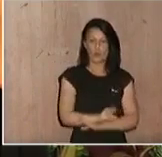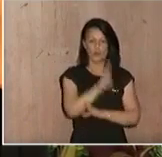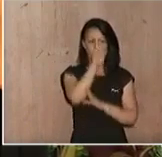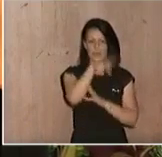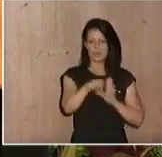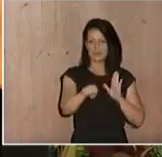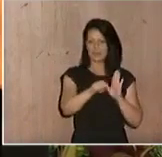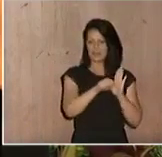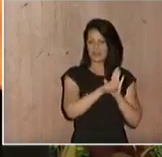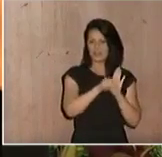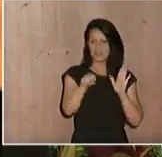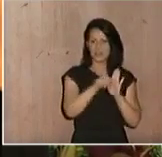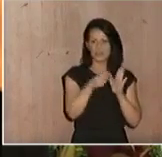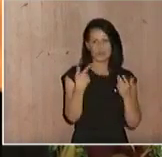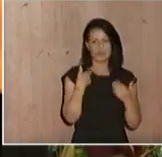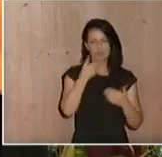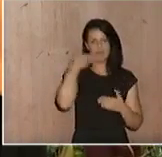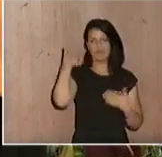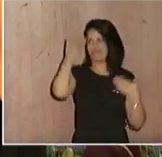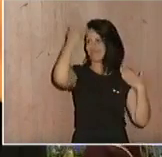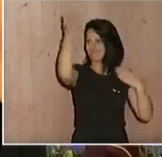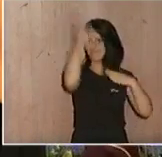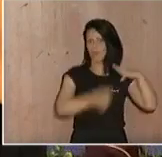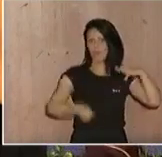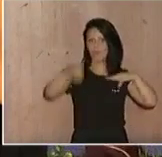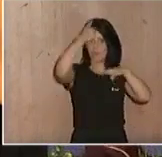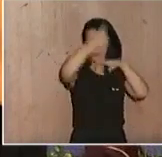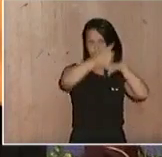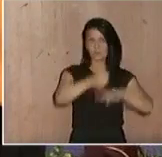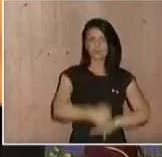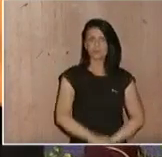signo de vuestra altísima dignidad.